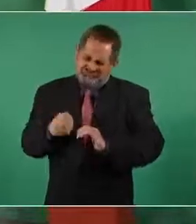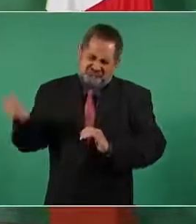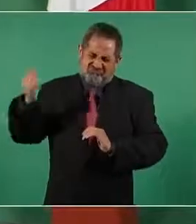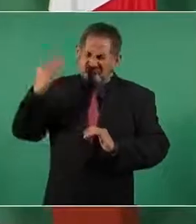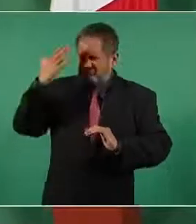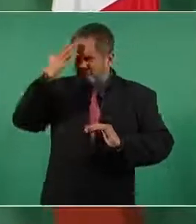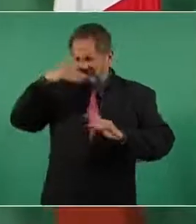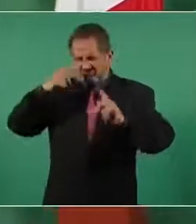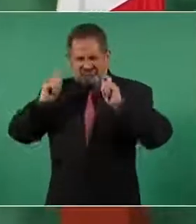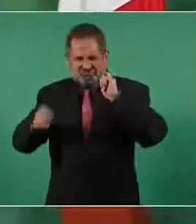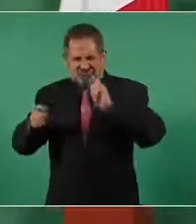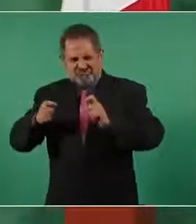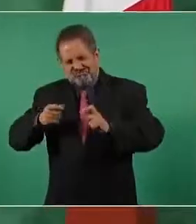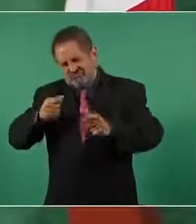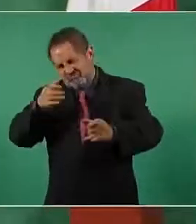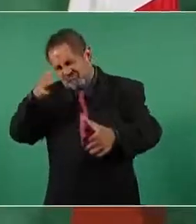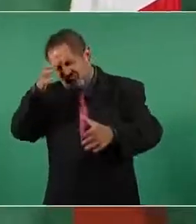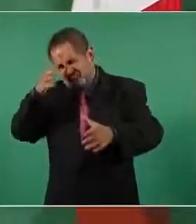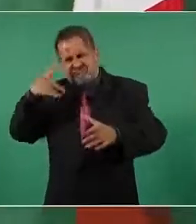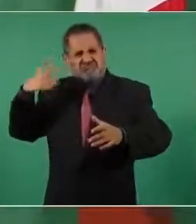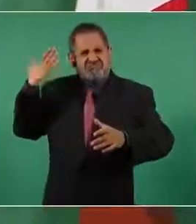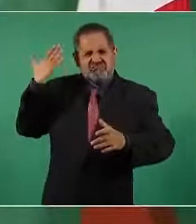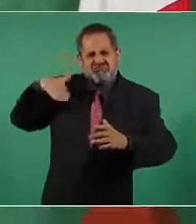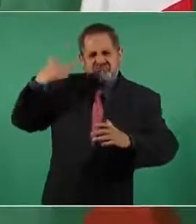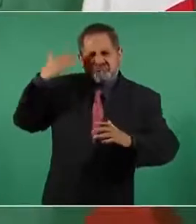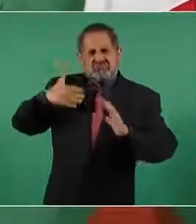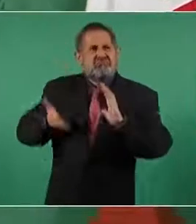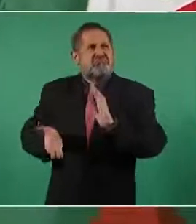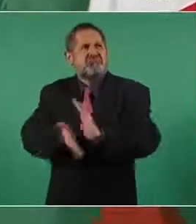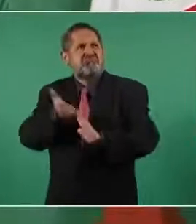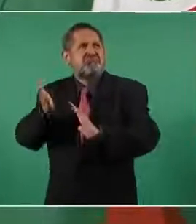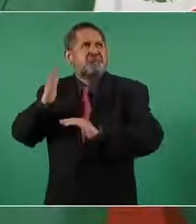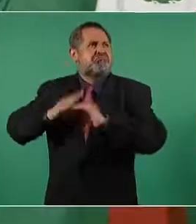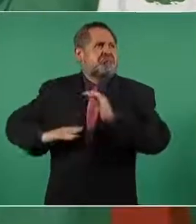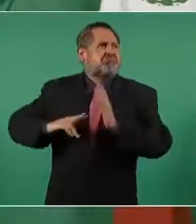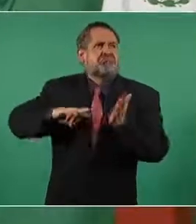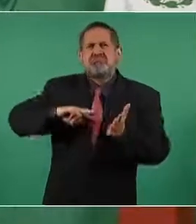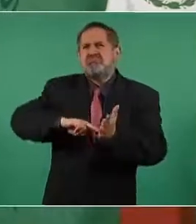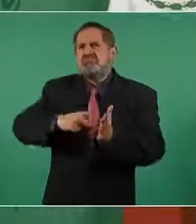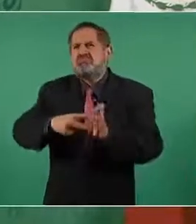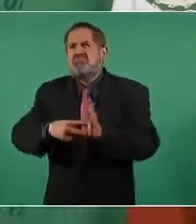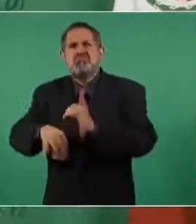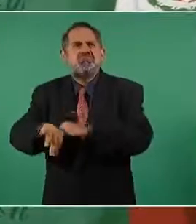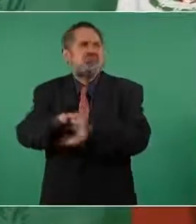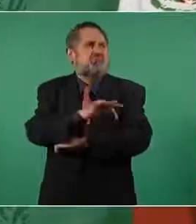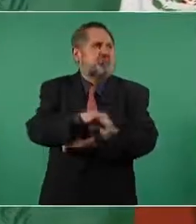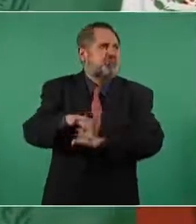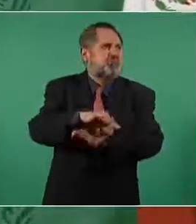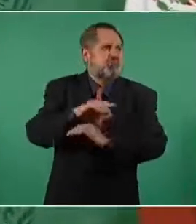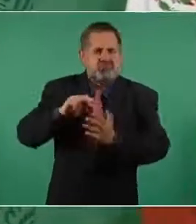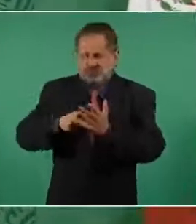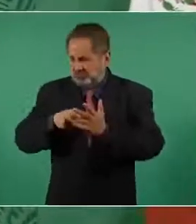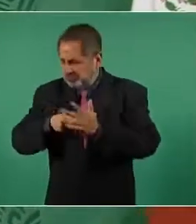orden, con una capacidad constructiva como ninguna empresa en México,